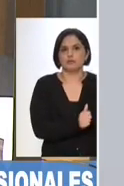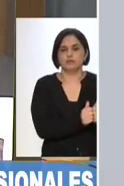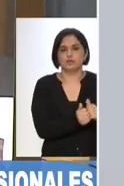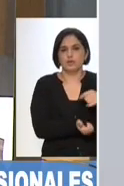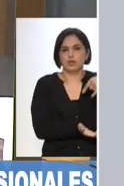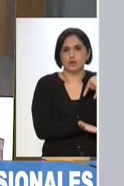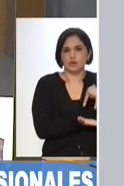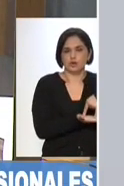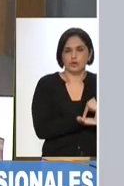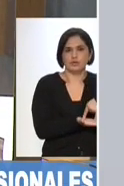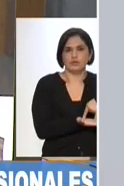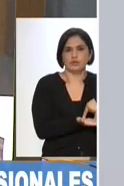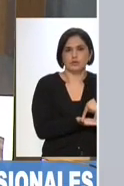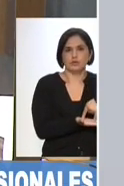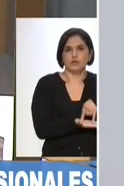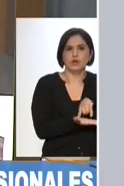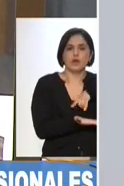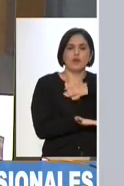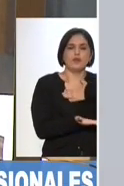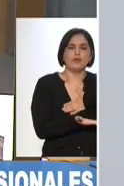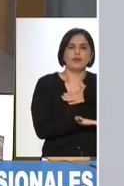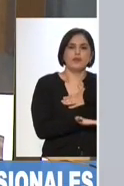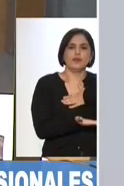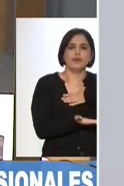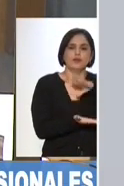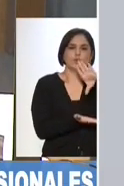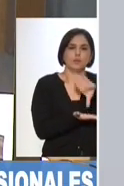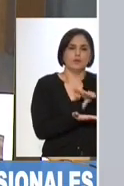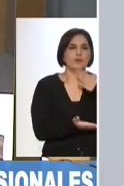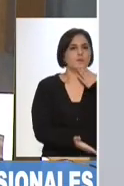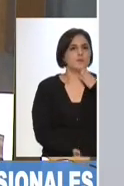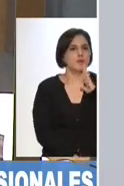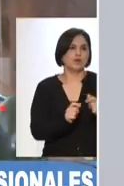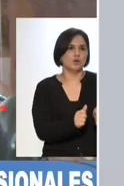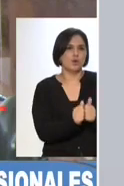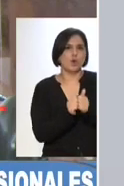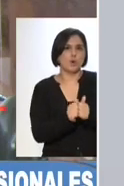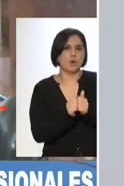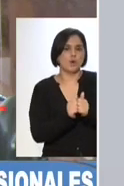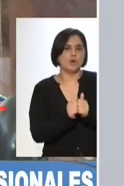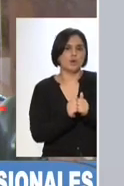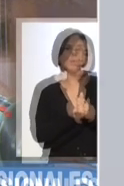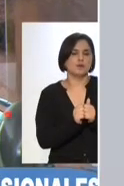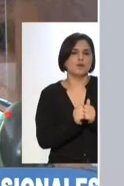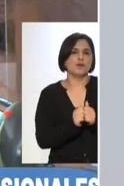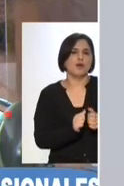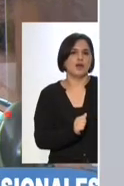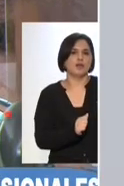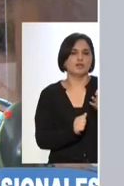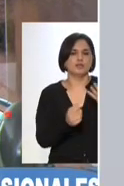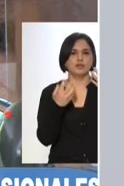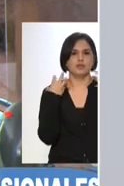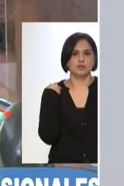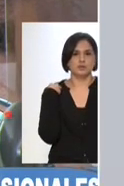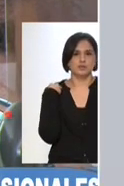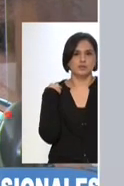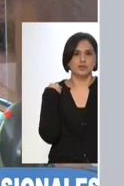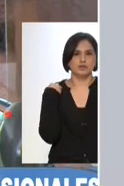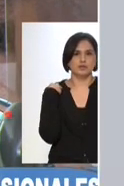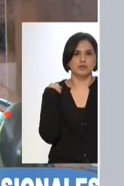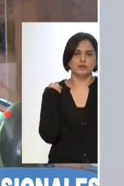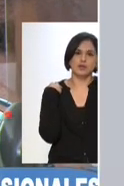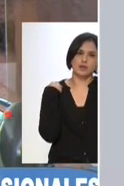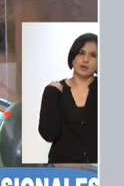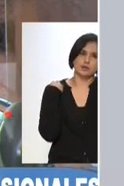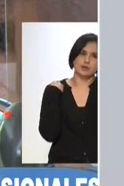Bueno, así es. Yo lamento mucho que haya ocurrido esto, porque nosotros teníamos la esperanza que los senadores entendieran la importancia